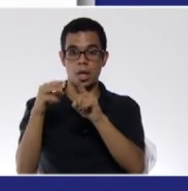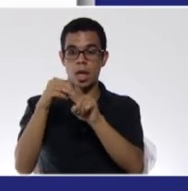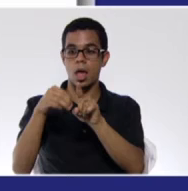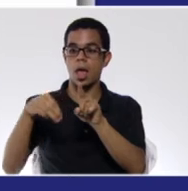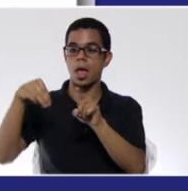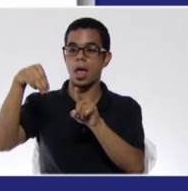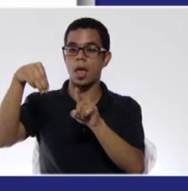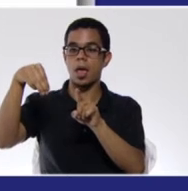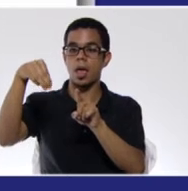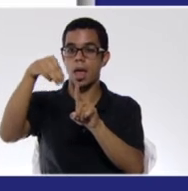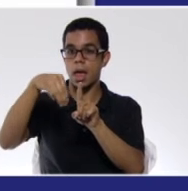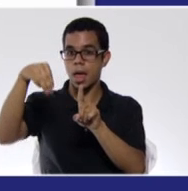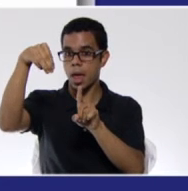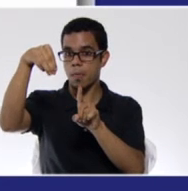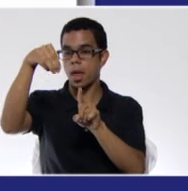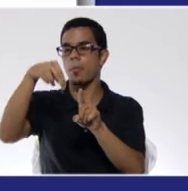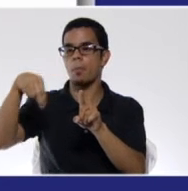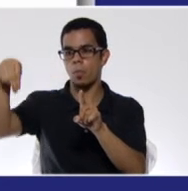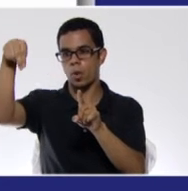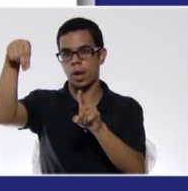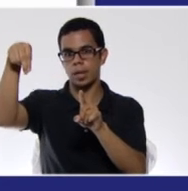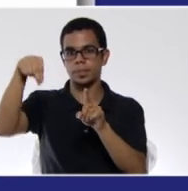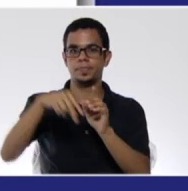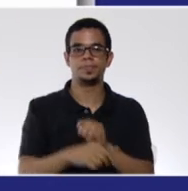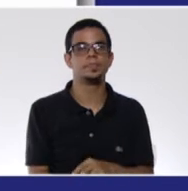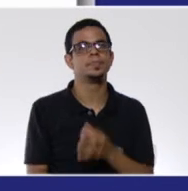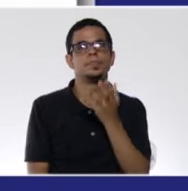por n. Ejemplo 1,